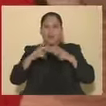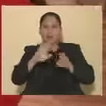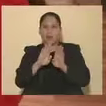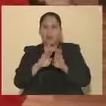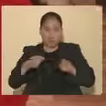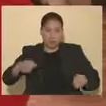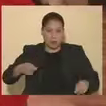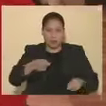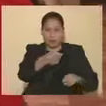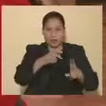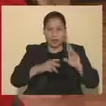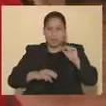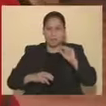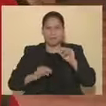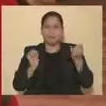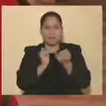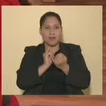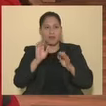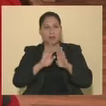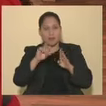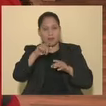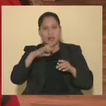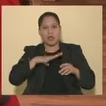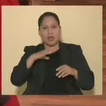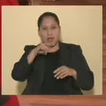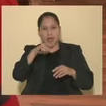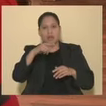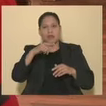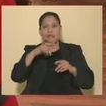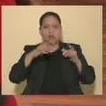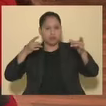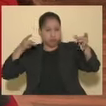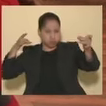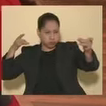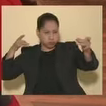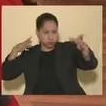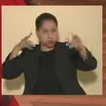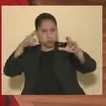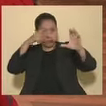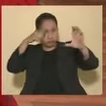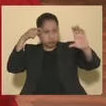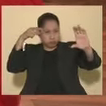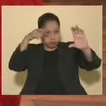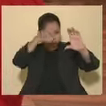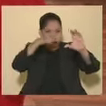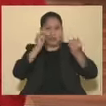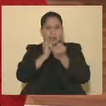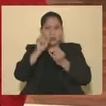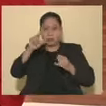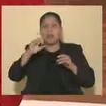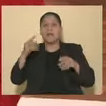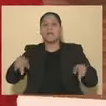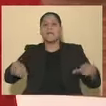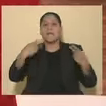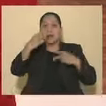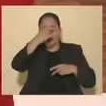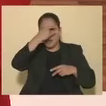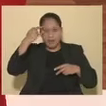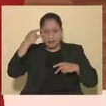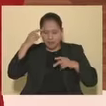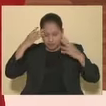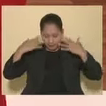lastime. Un concurso de arquería también. Y en el mercadillo vamos a tener venta de disfraces. ¡Ay,